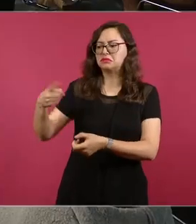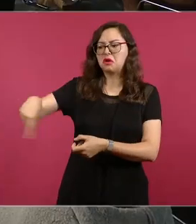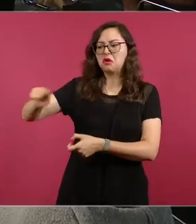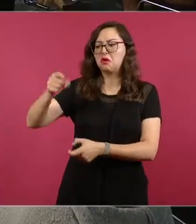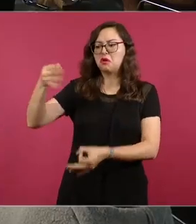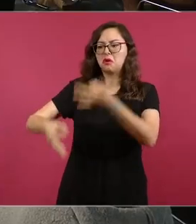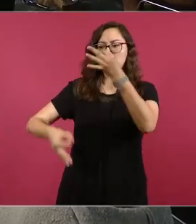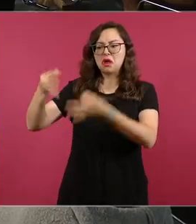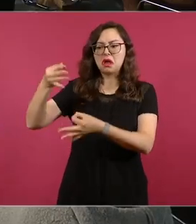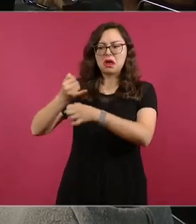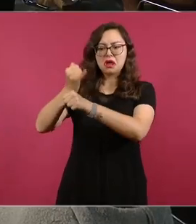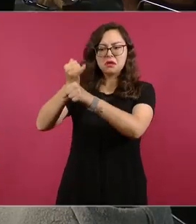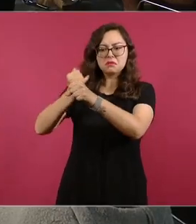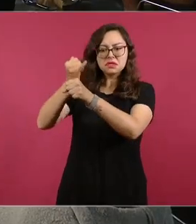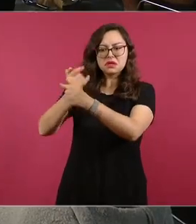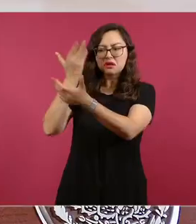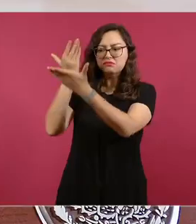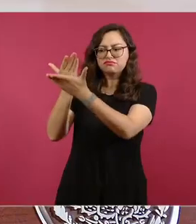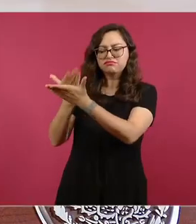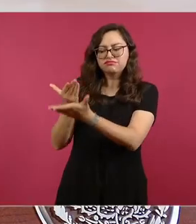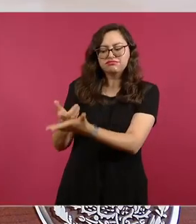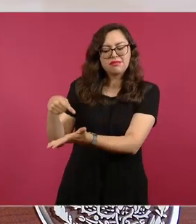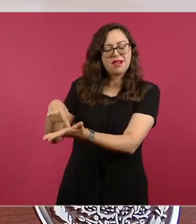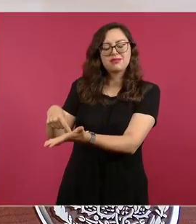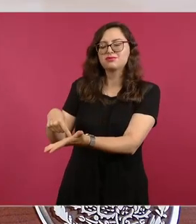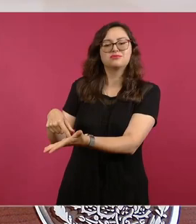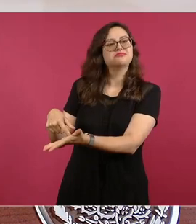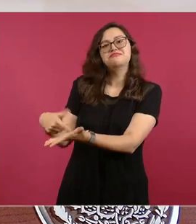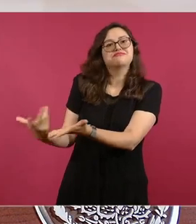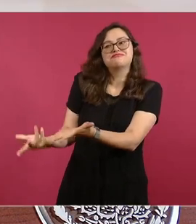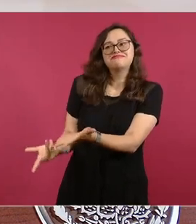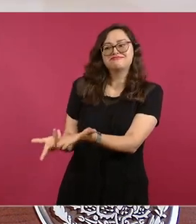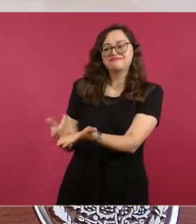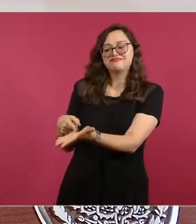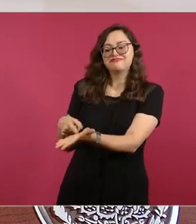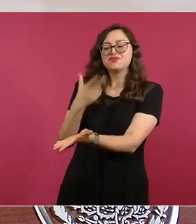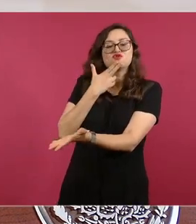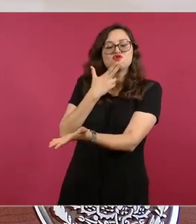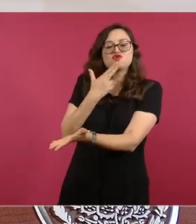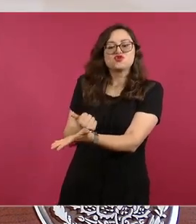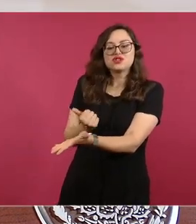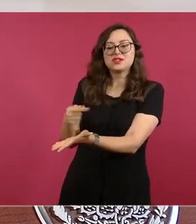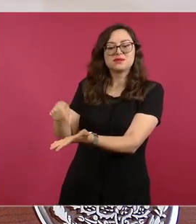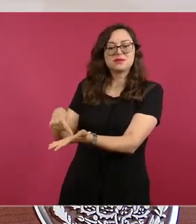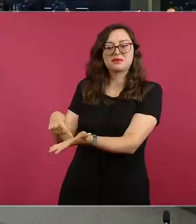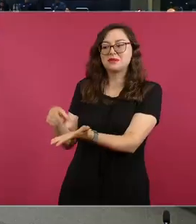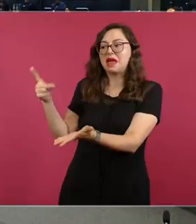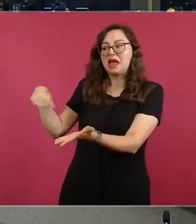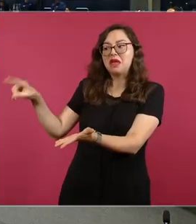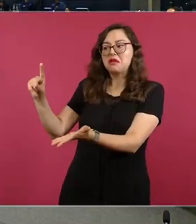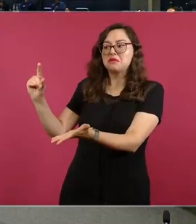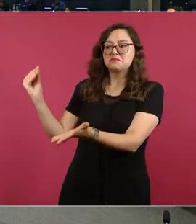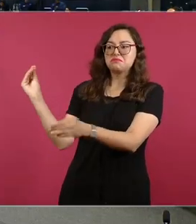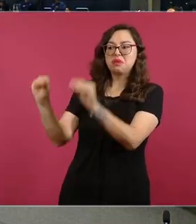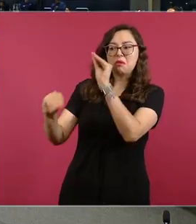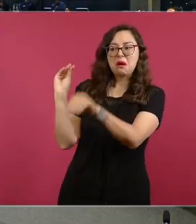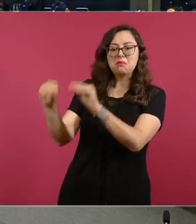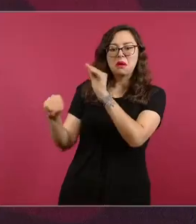lo que tú estás planteando y ya hemos hablado de los responsables